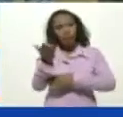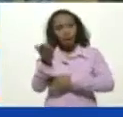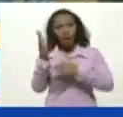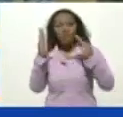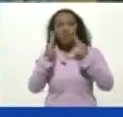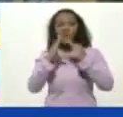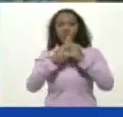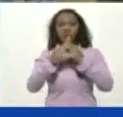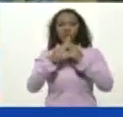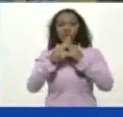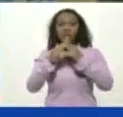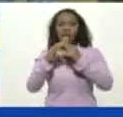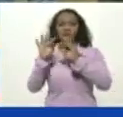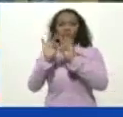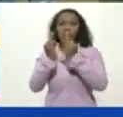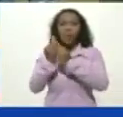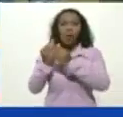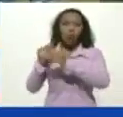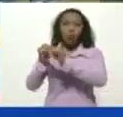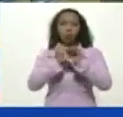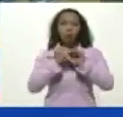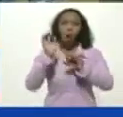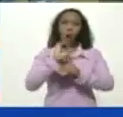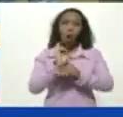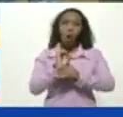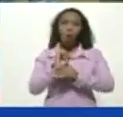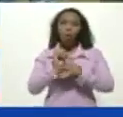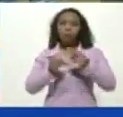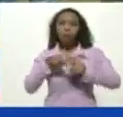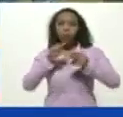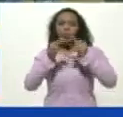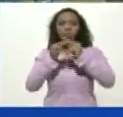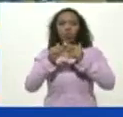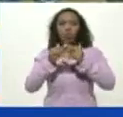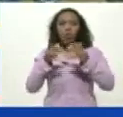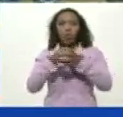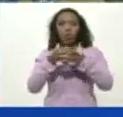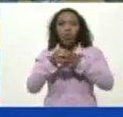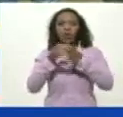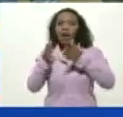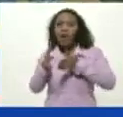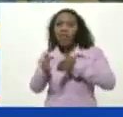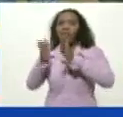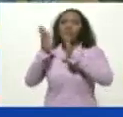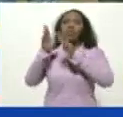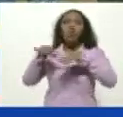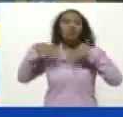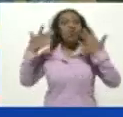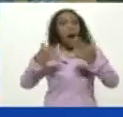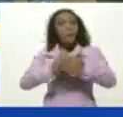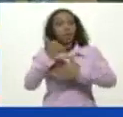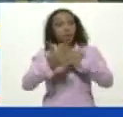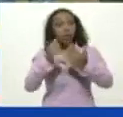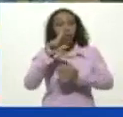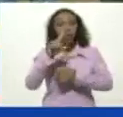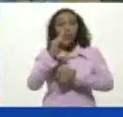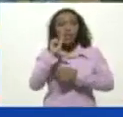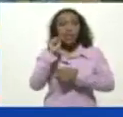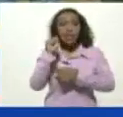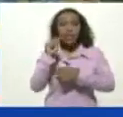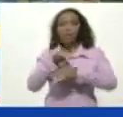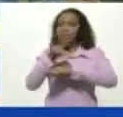¿Viviendas unifamiliares o que construyamos un complejo de edificios? ¿Cuál es el proyecto, Luisa? Deja